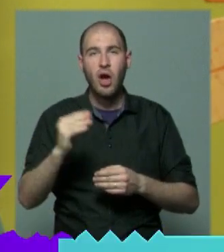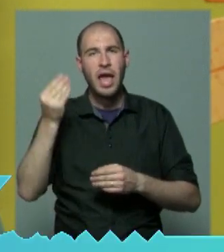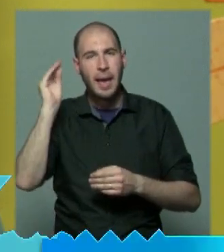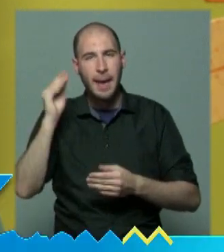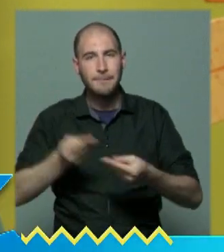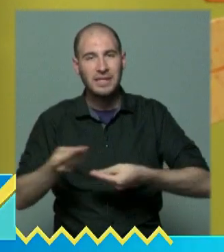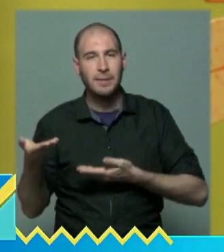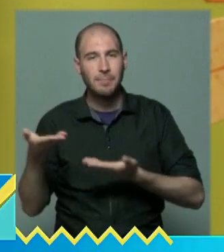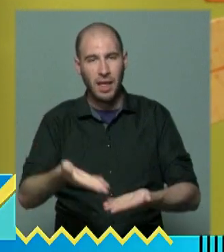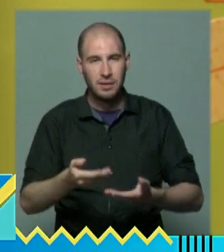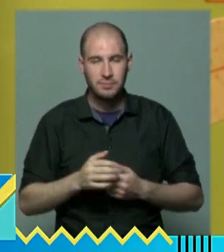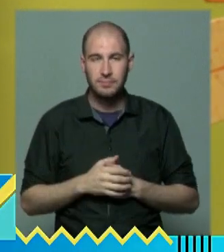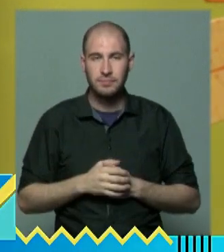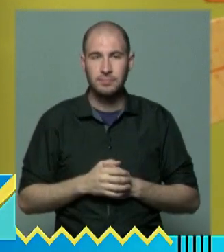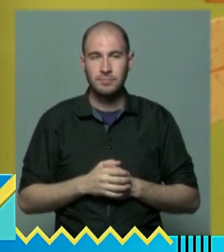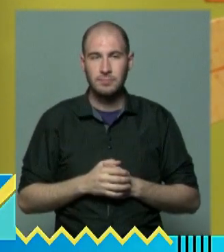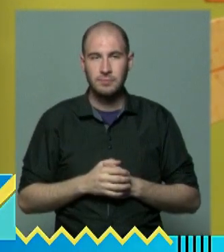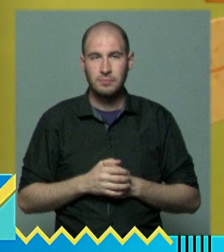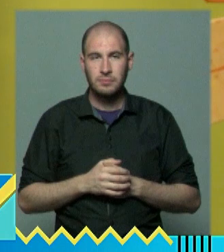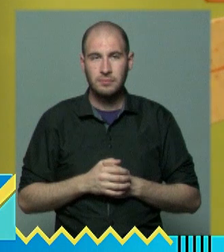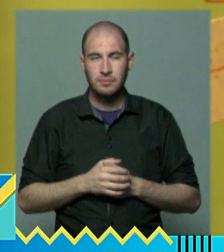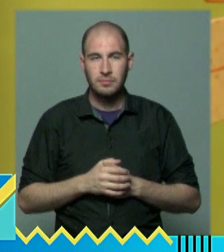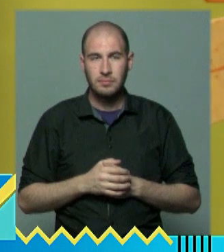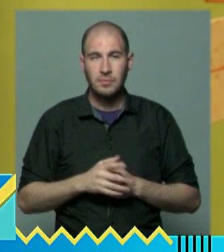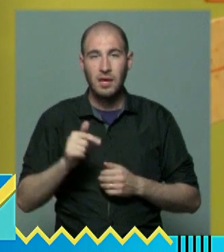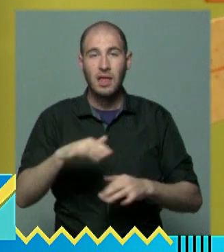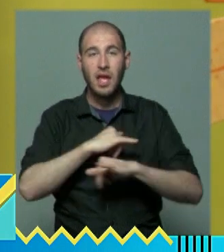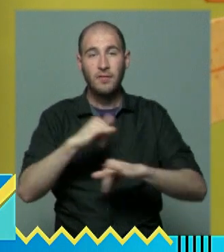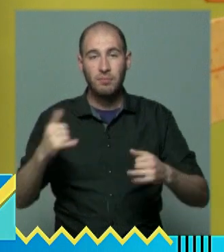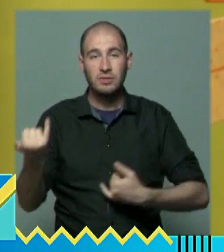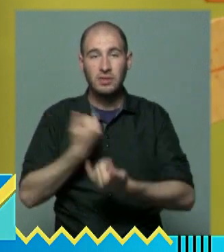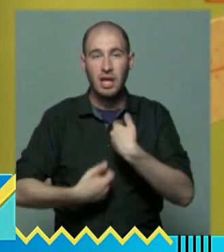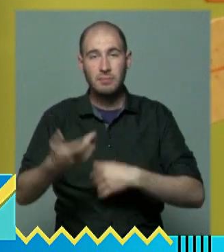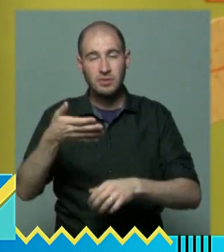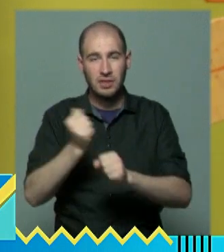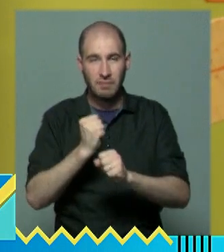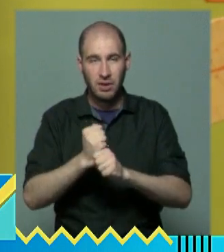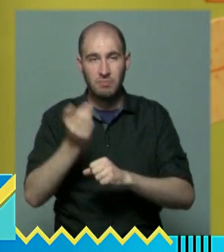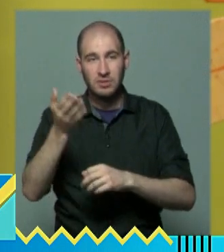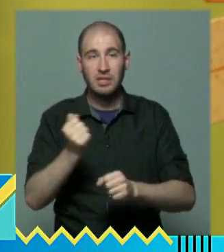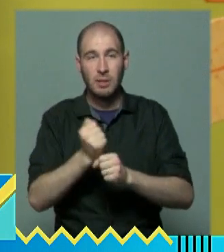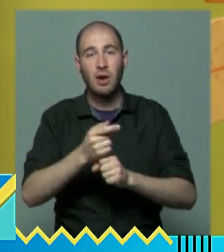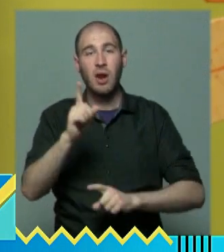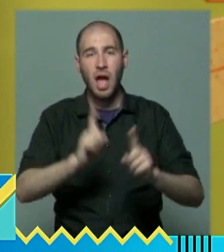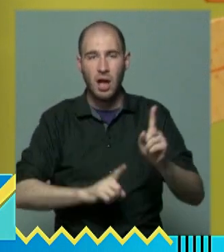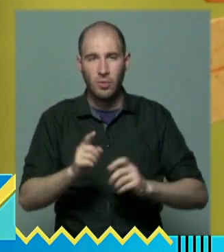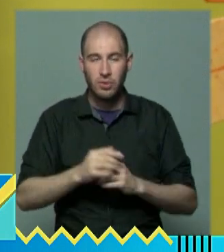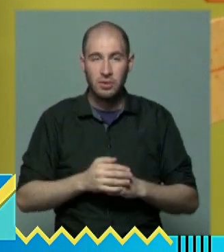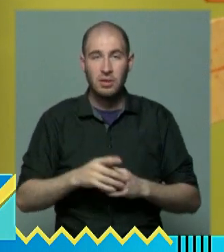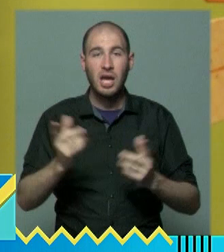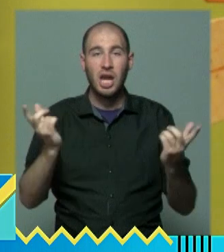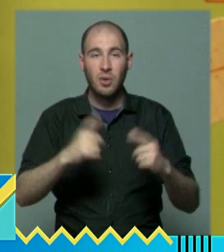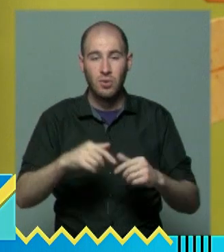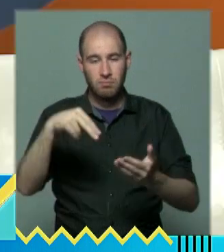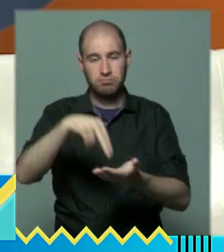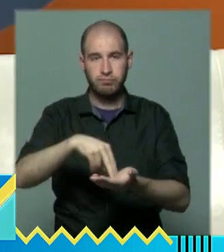empresa. Y nos ha llevado esta información que uno le da al trabajador a que hay trabajadores que se han parado de las audiencias